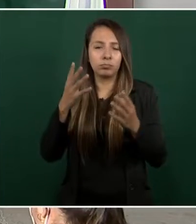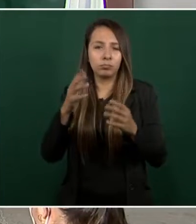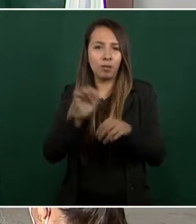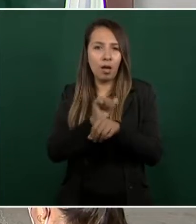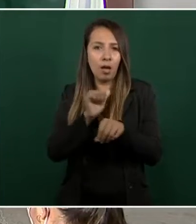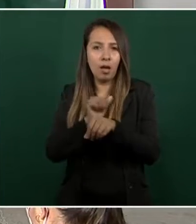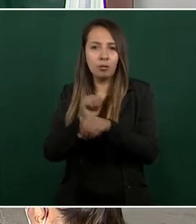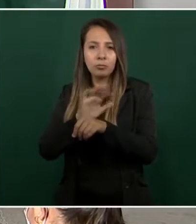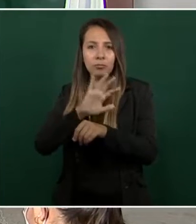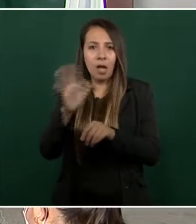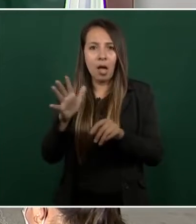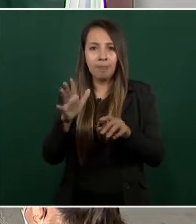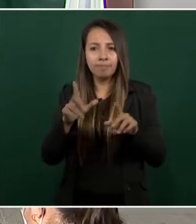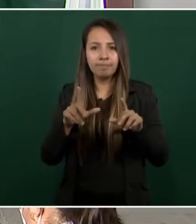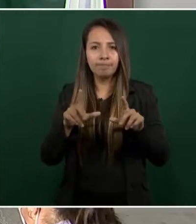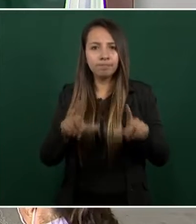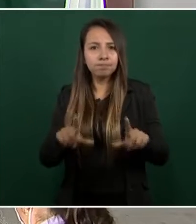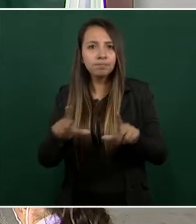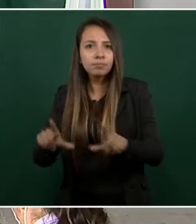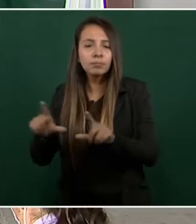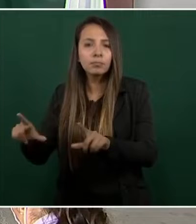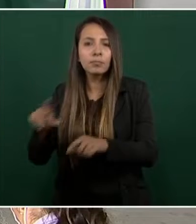país es de